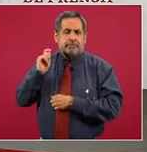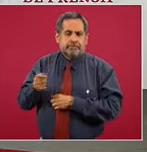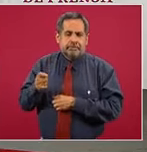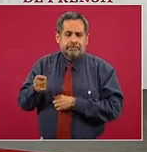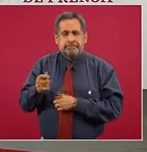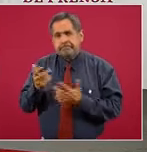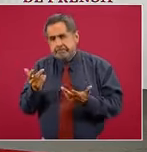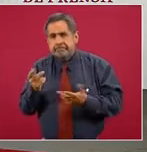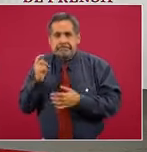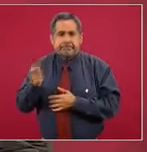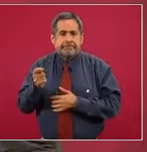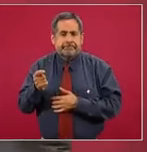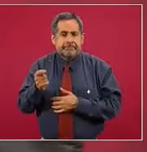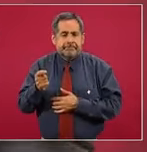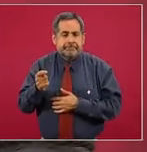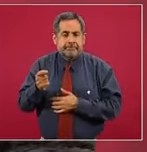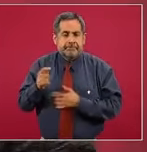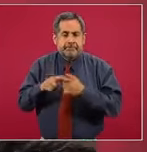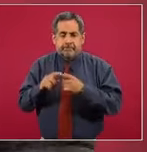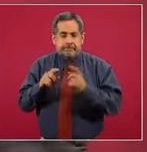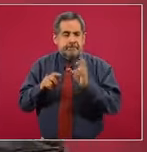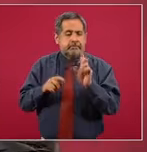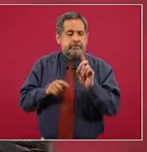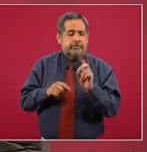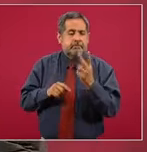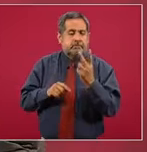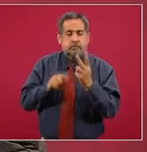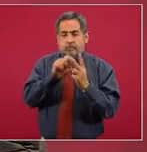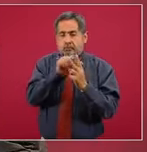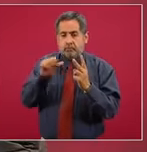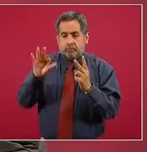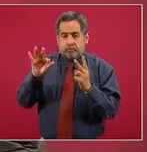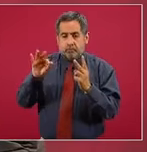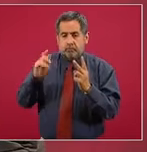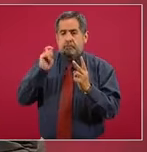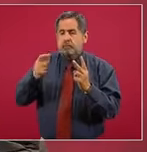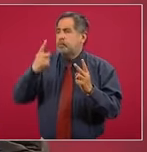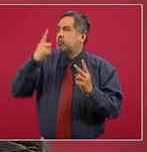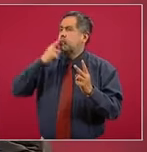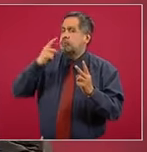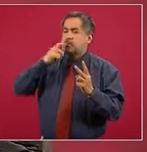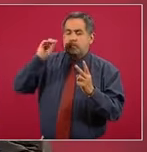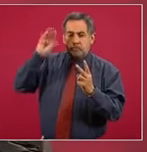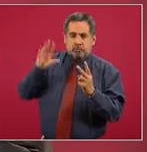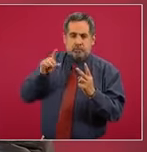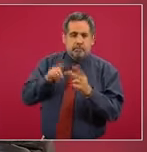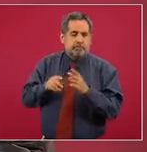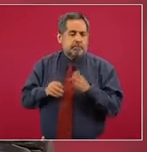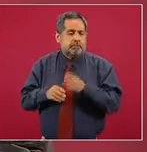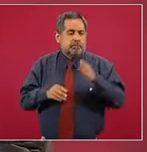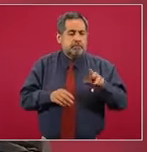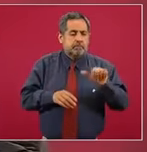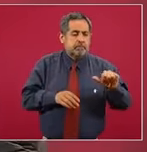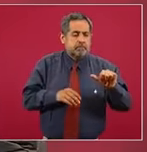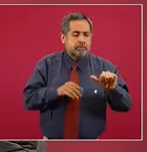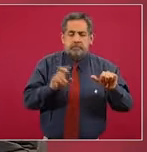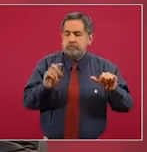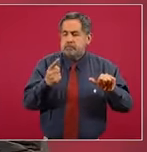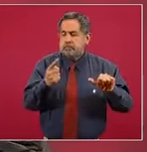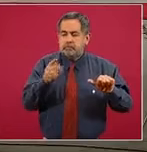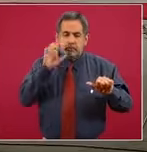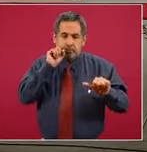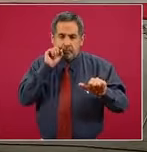¿sí? Y de 32 a 40 es el nivel rojo. De 16 a 31 es